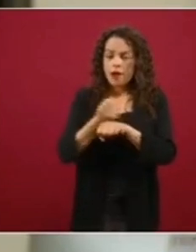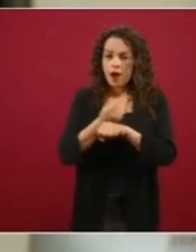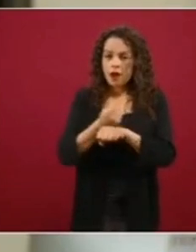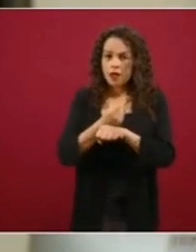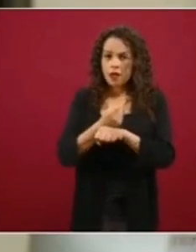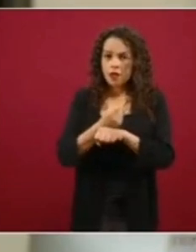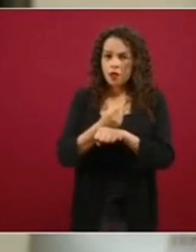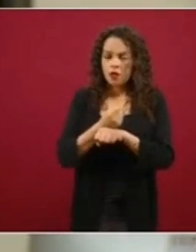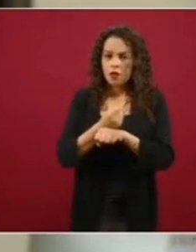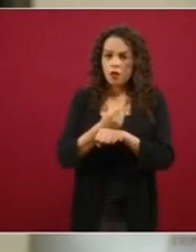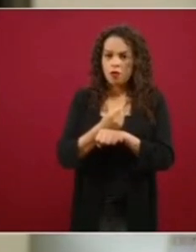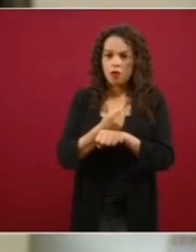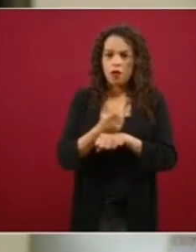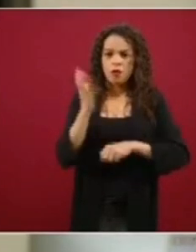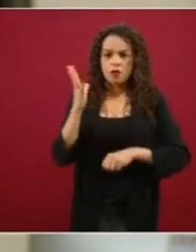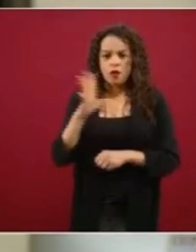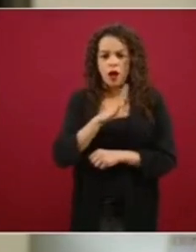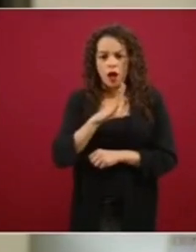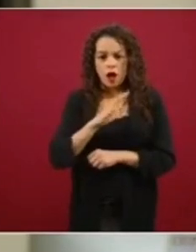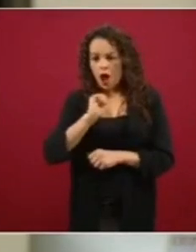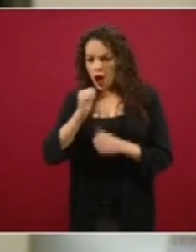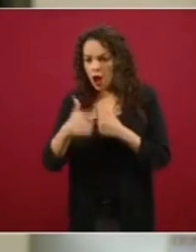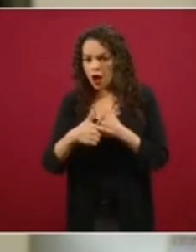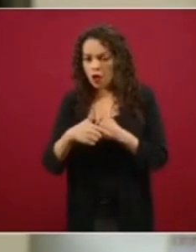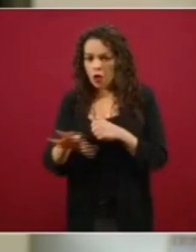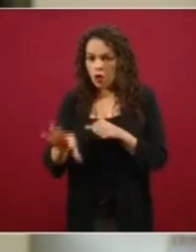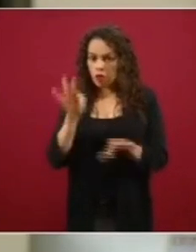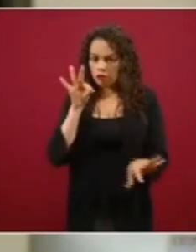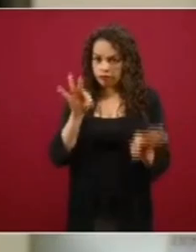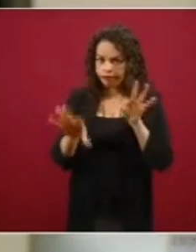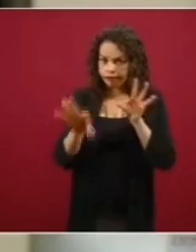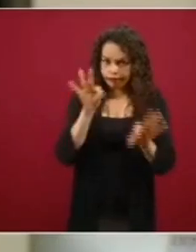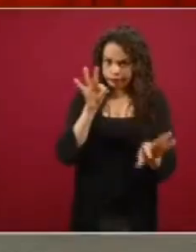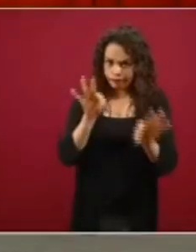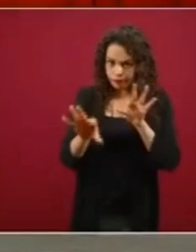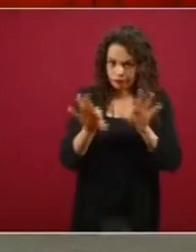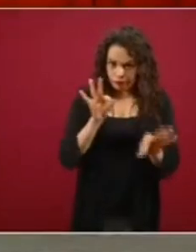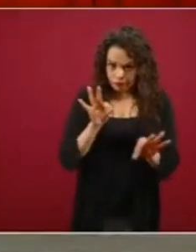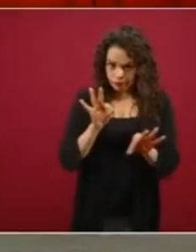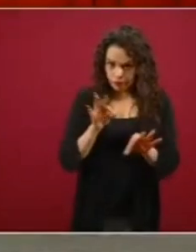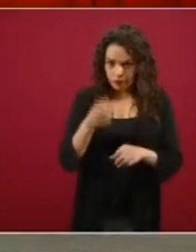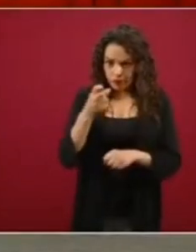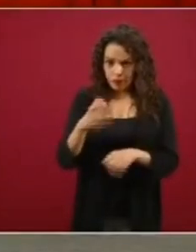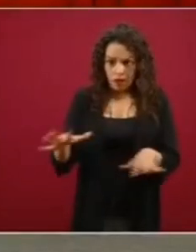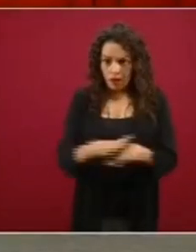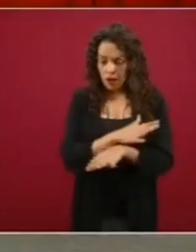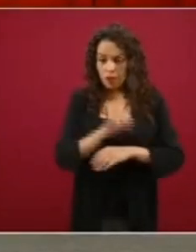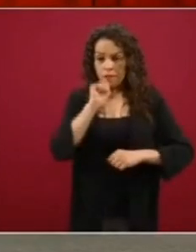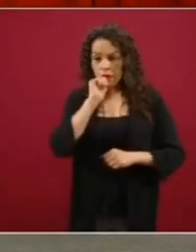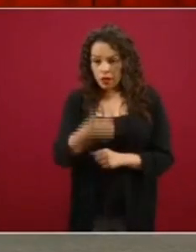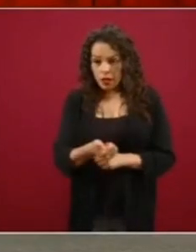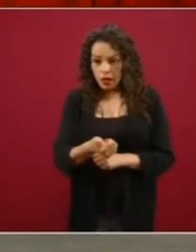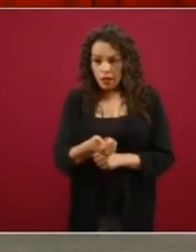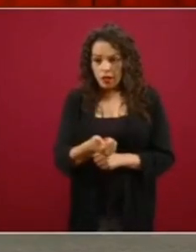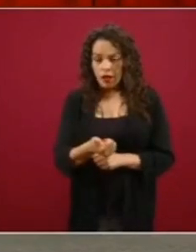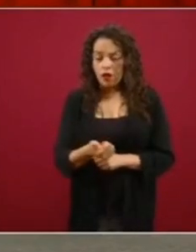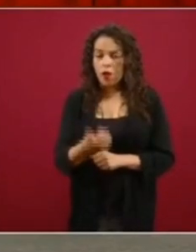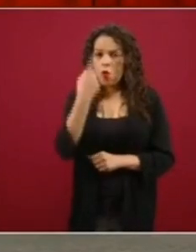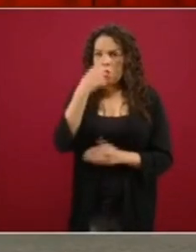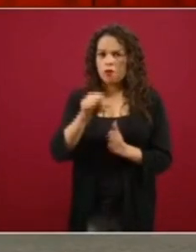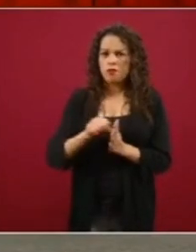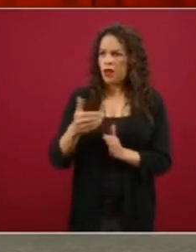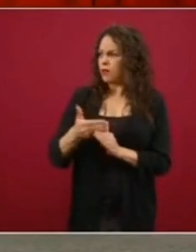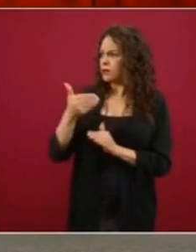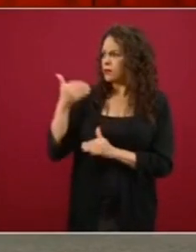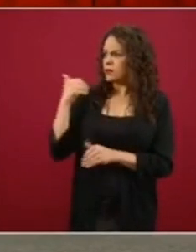estos que ya fueron elegidos, personas que ya fueron elegidas? ¿No se ha modificado su estatus ya desde hace un mes? Y entonces lo